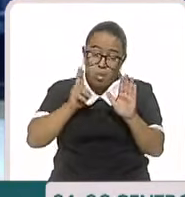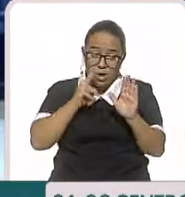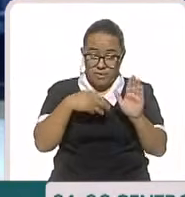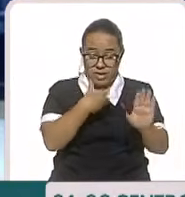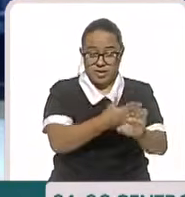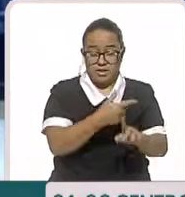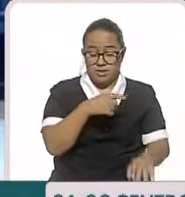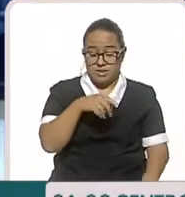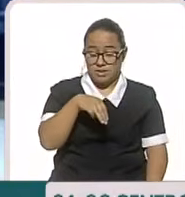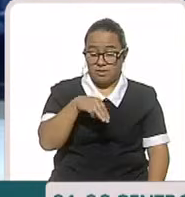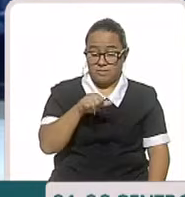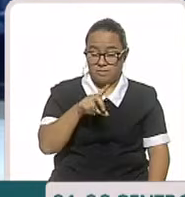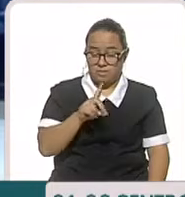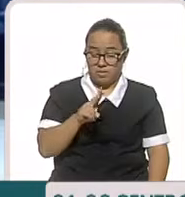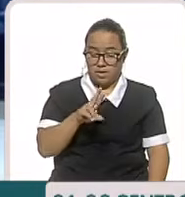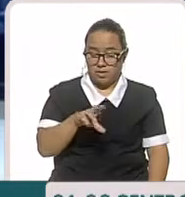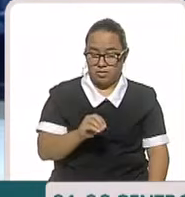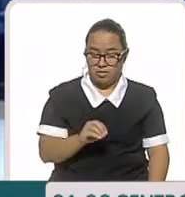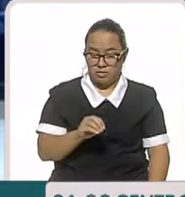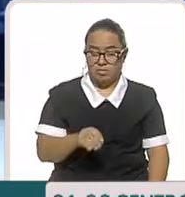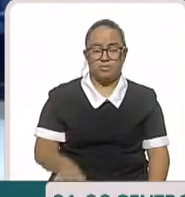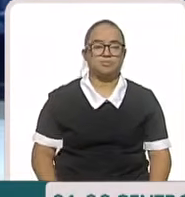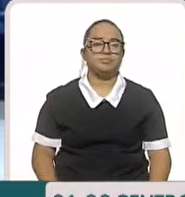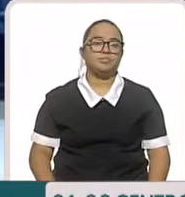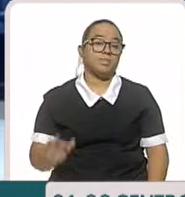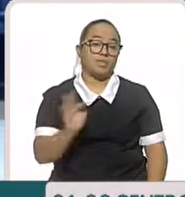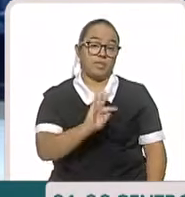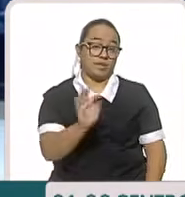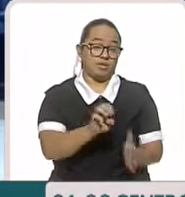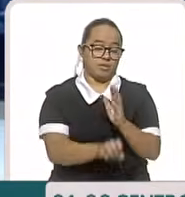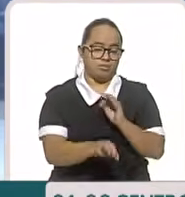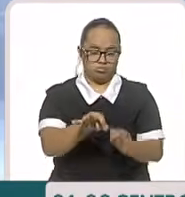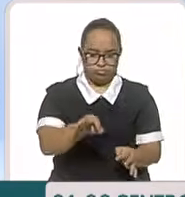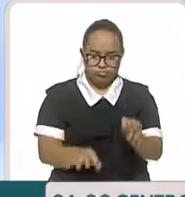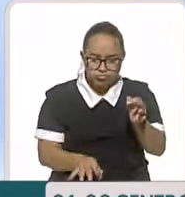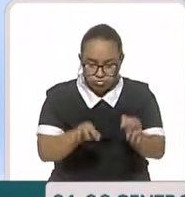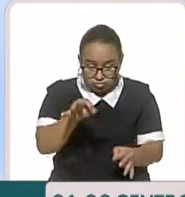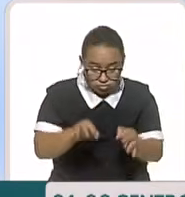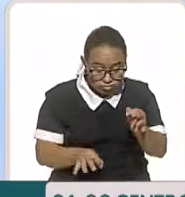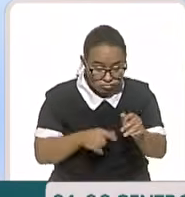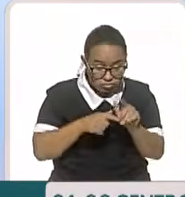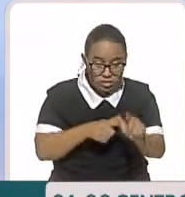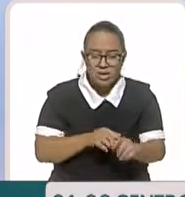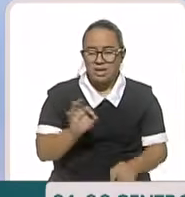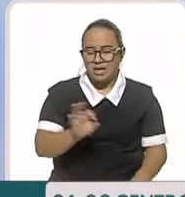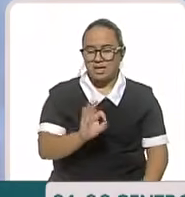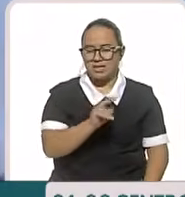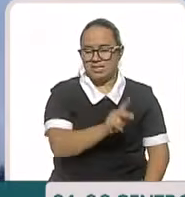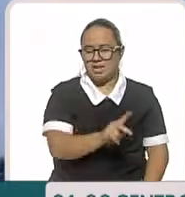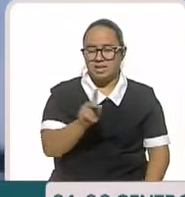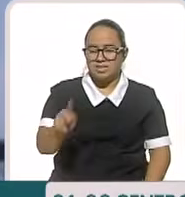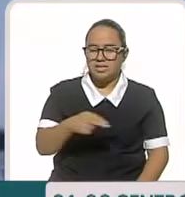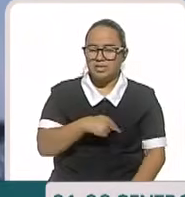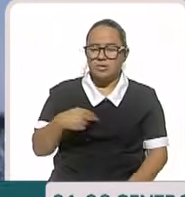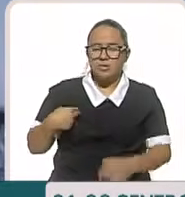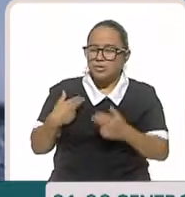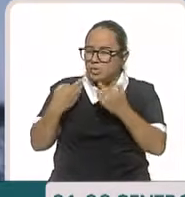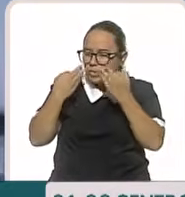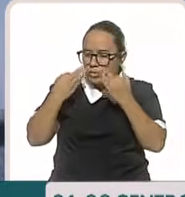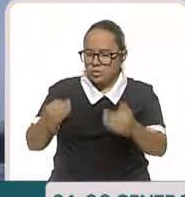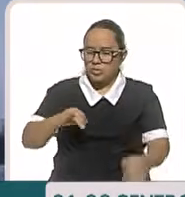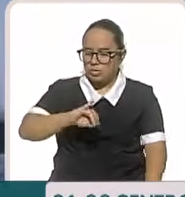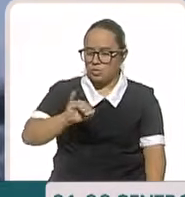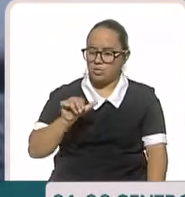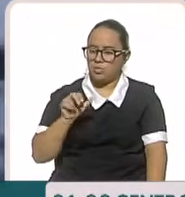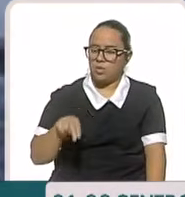Es posible que se haga un caso, si llega a juicio, es posible que haya un caso similar al que presenciamos en el caso de Juan